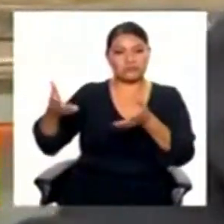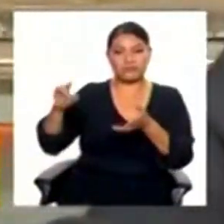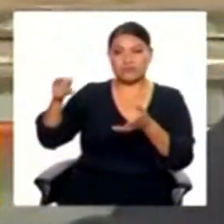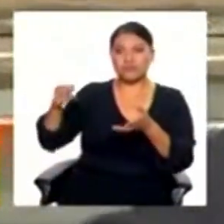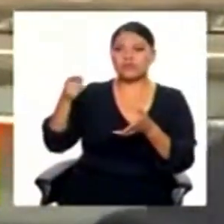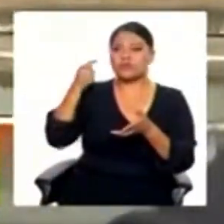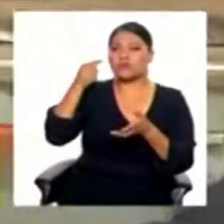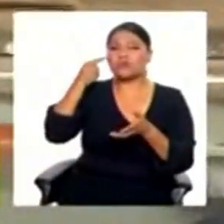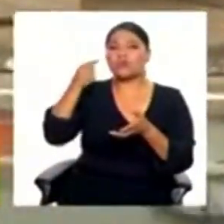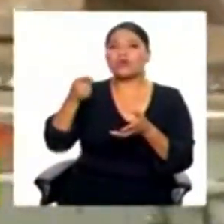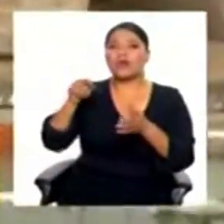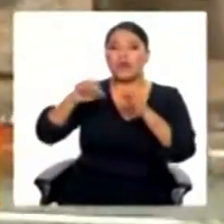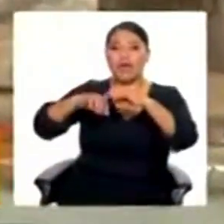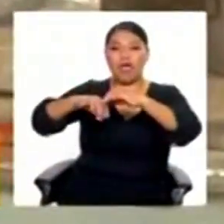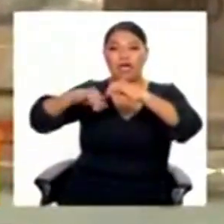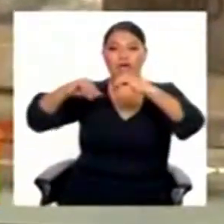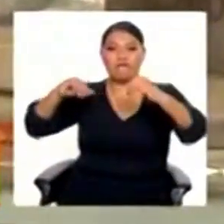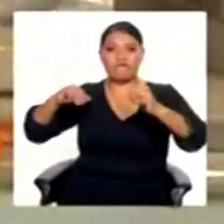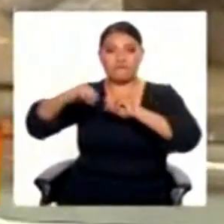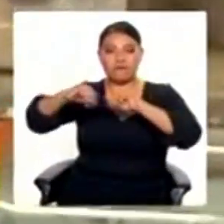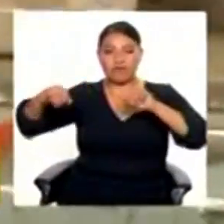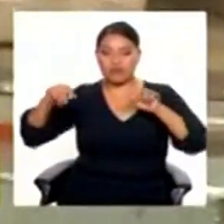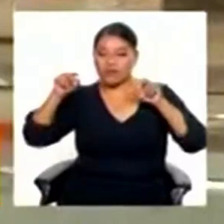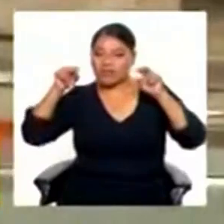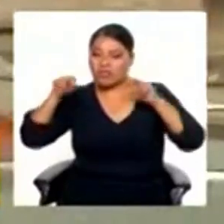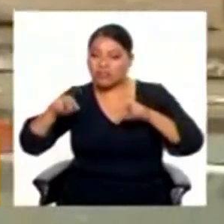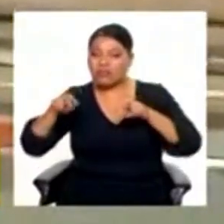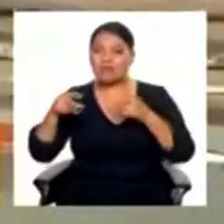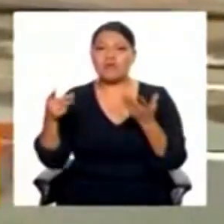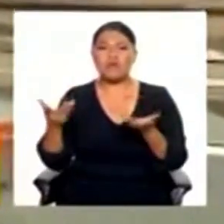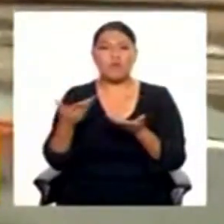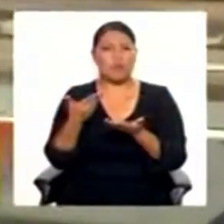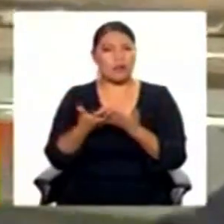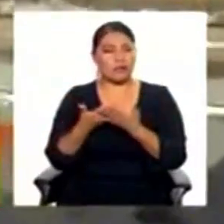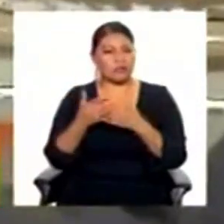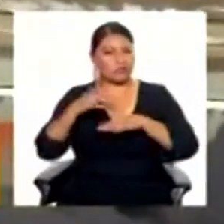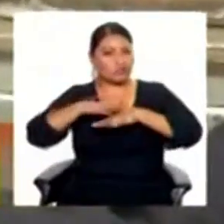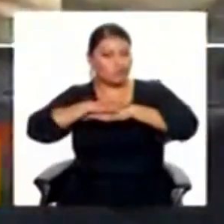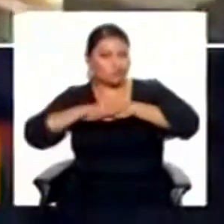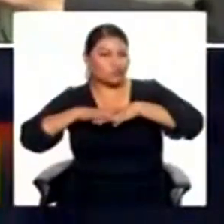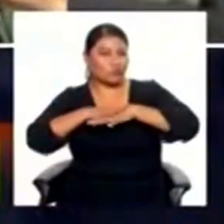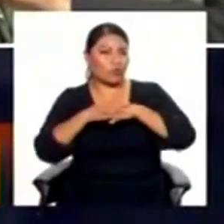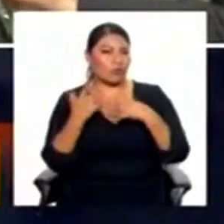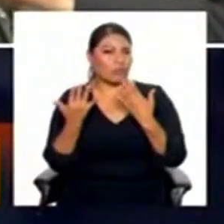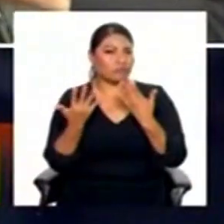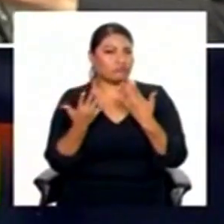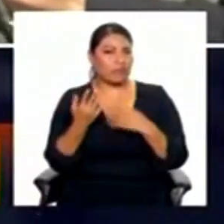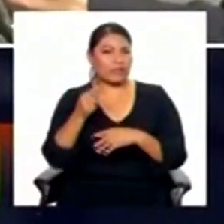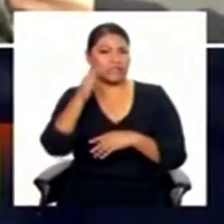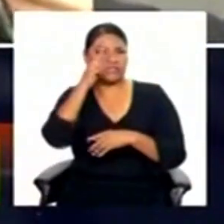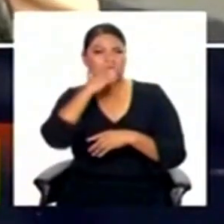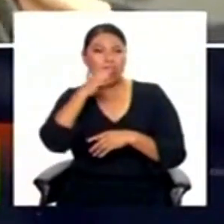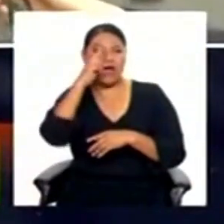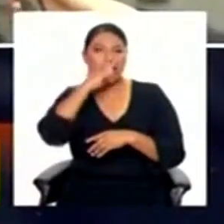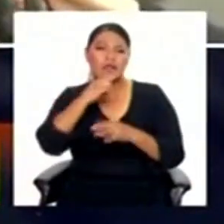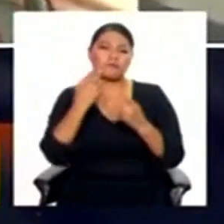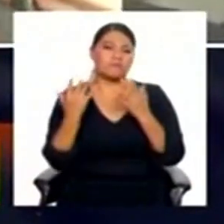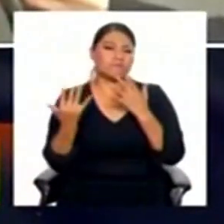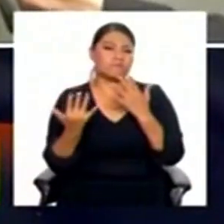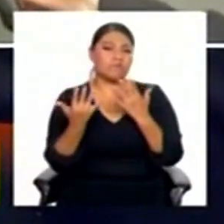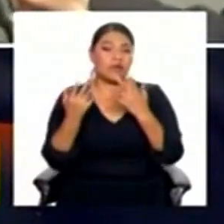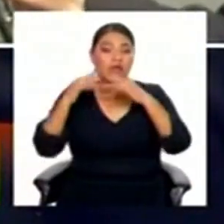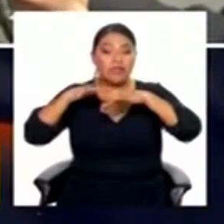dar a esta caja, hemos podido advertir que tiene un material sospechoso. Es así que al efectuar el registro